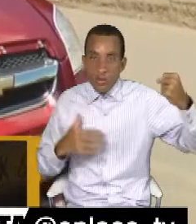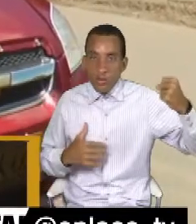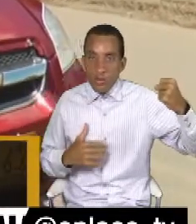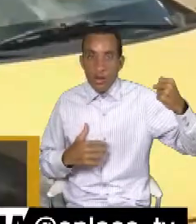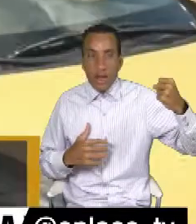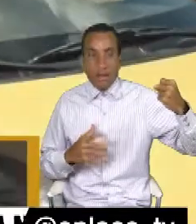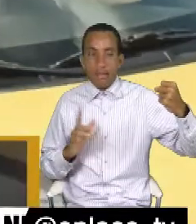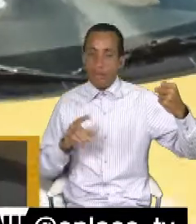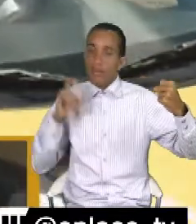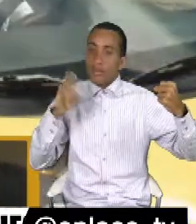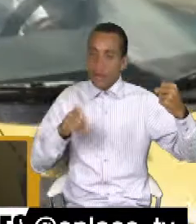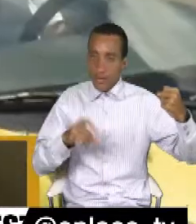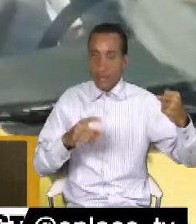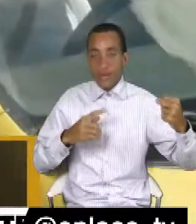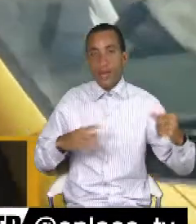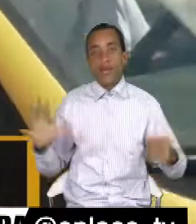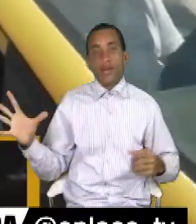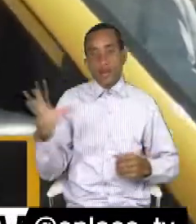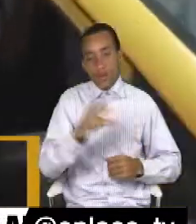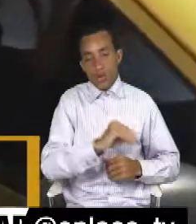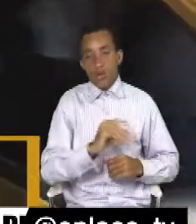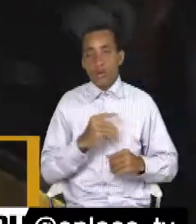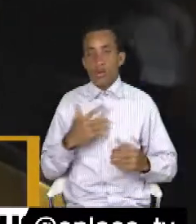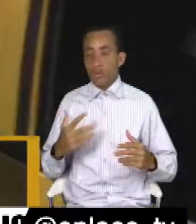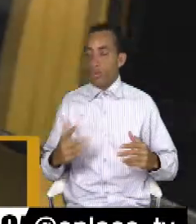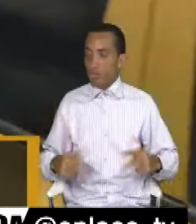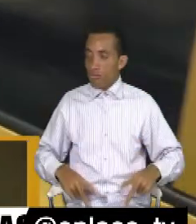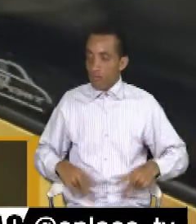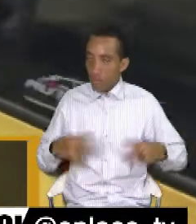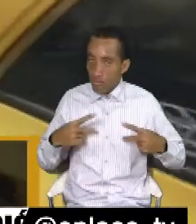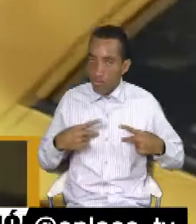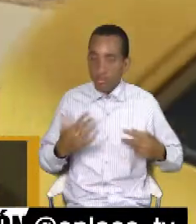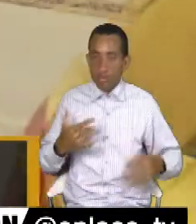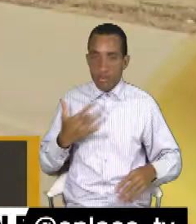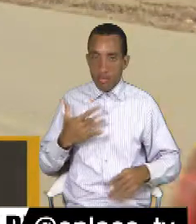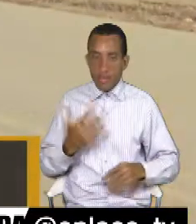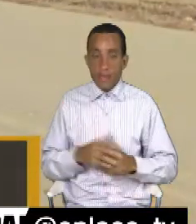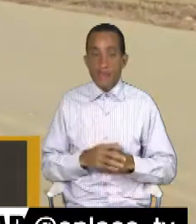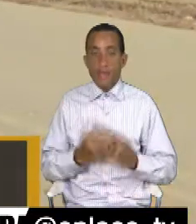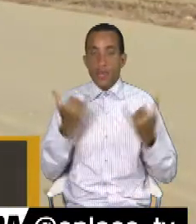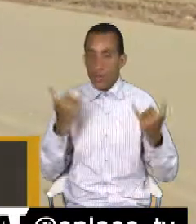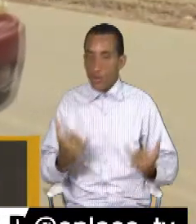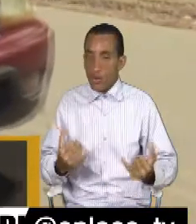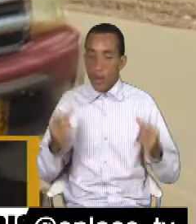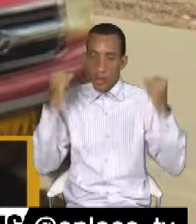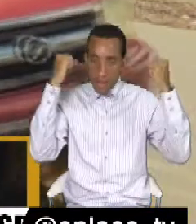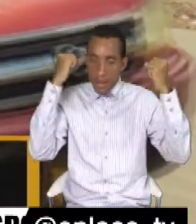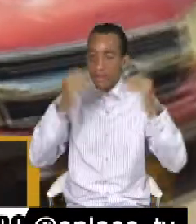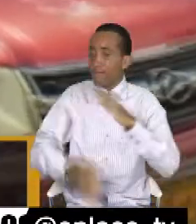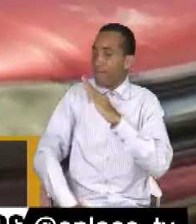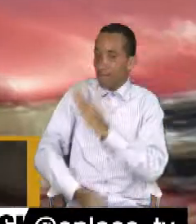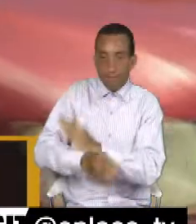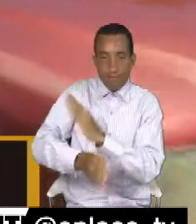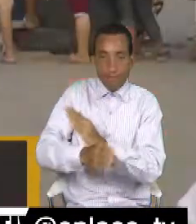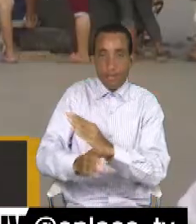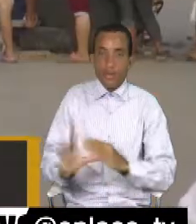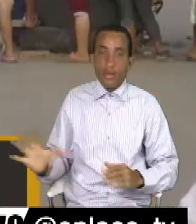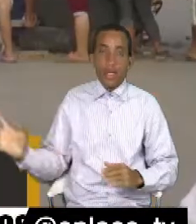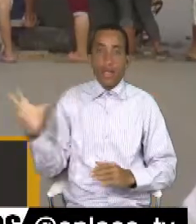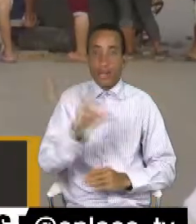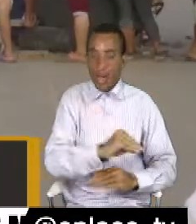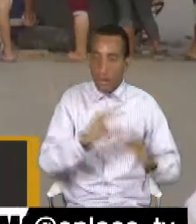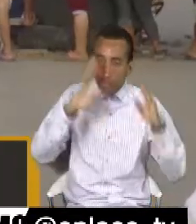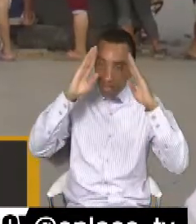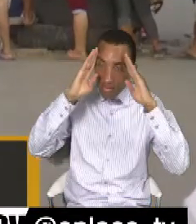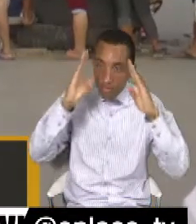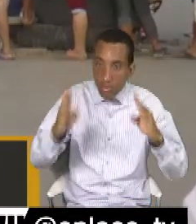tiene una necesidad y que hoy la vive y la siente. Entonces vamos a seguir en un paro indefinido hasta que seamos escuchados. Aquí ya no